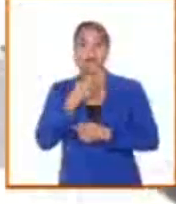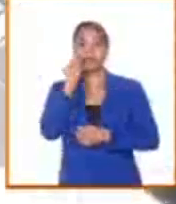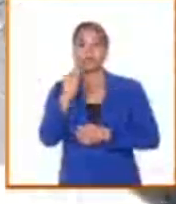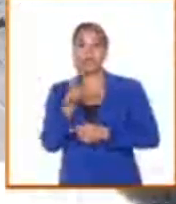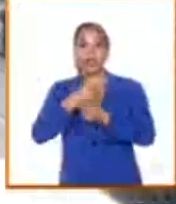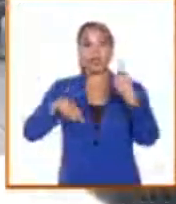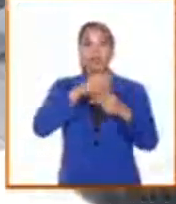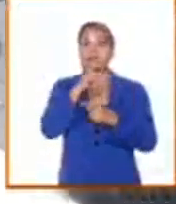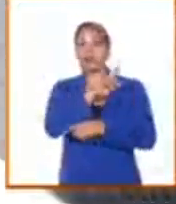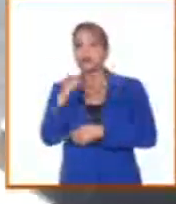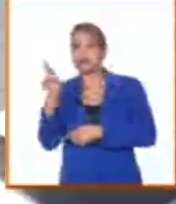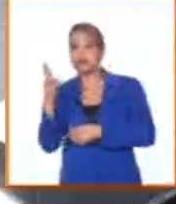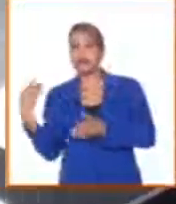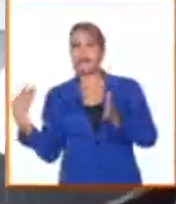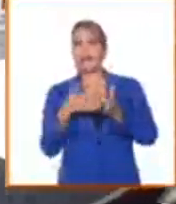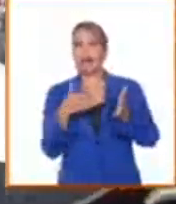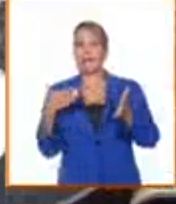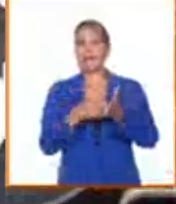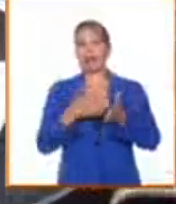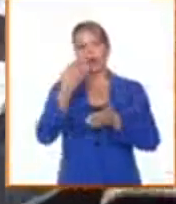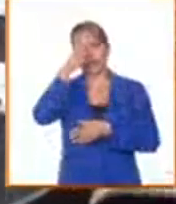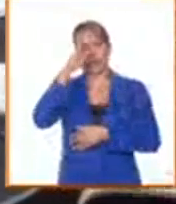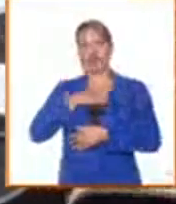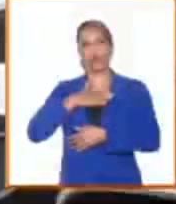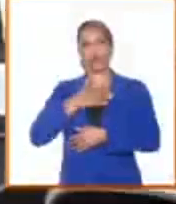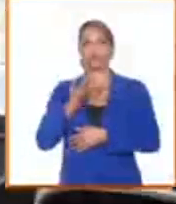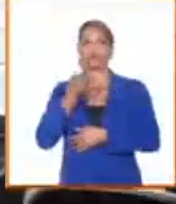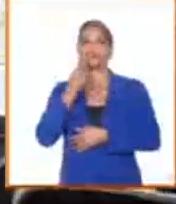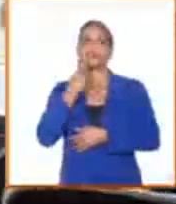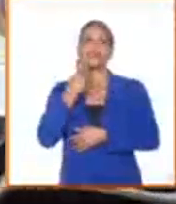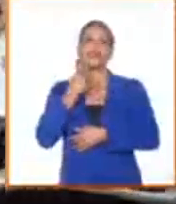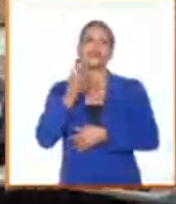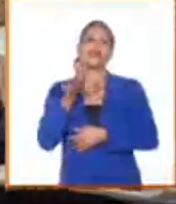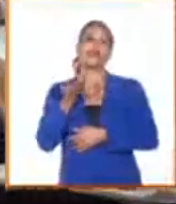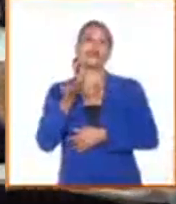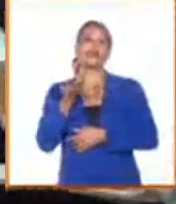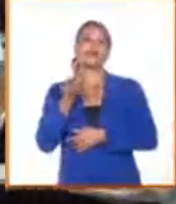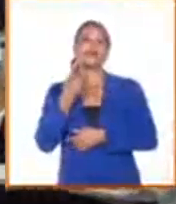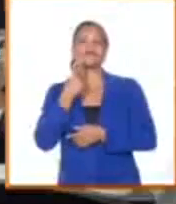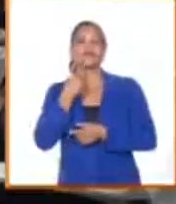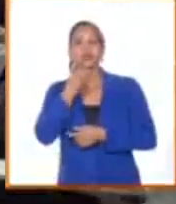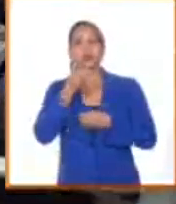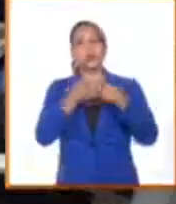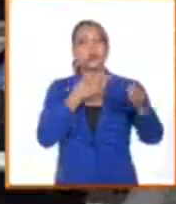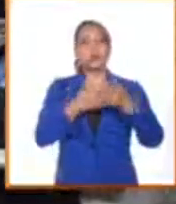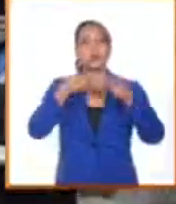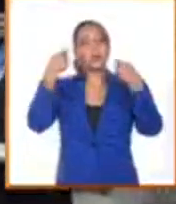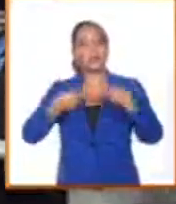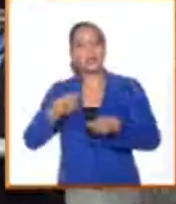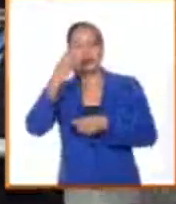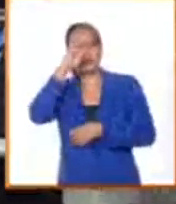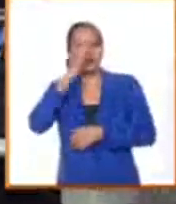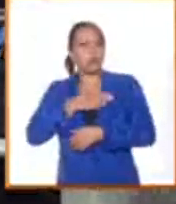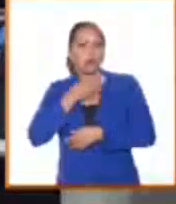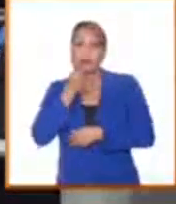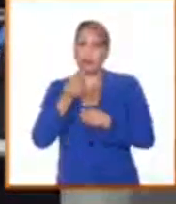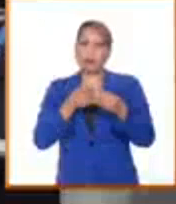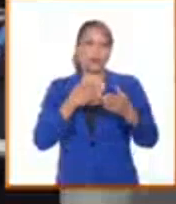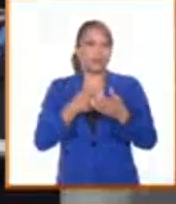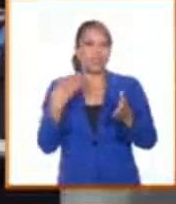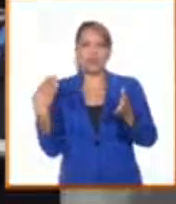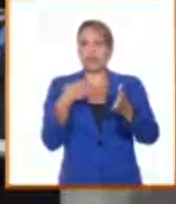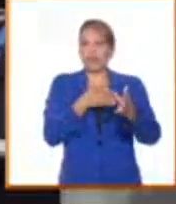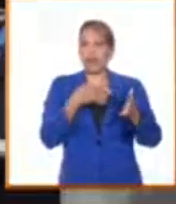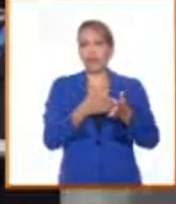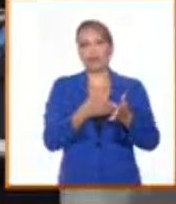hay que imponer también el respeto a los intereses nacionales. Cuando ese escenario se evalúa desde Cuba, entonces ya el